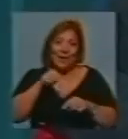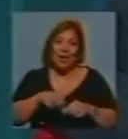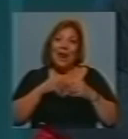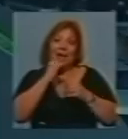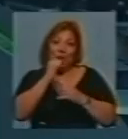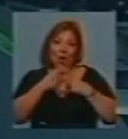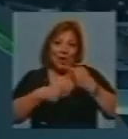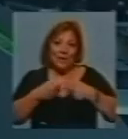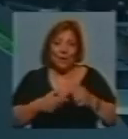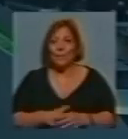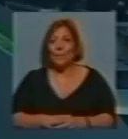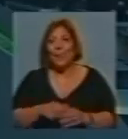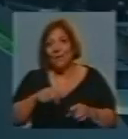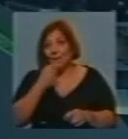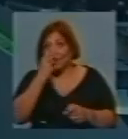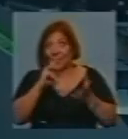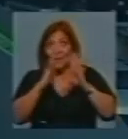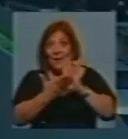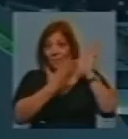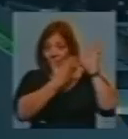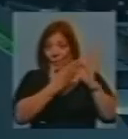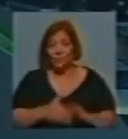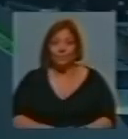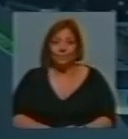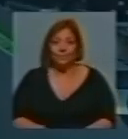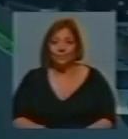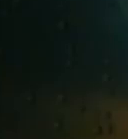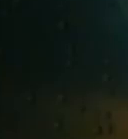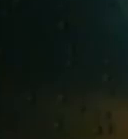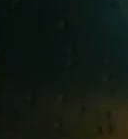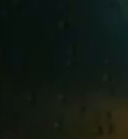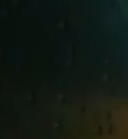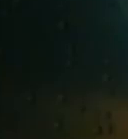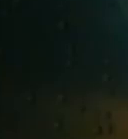noticias. Vemos el pronóstico del tiempo de Nubel Cisneros.